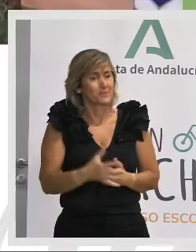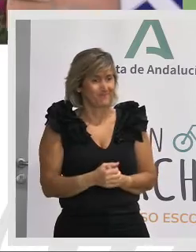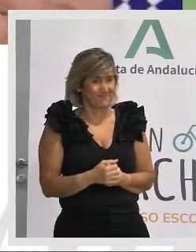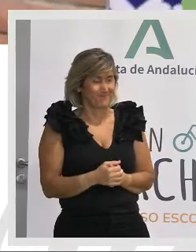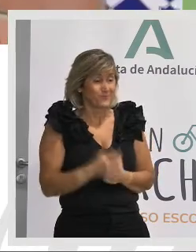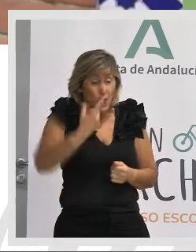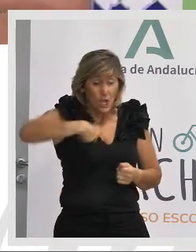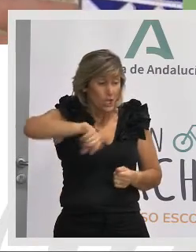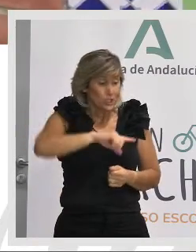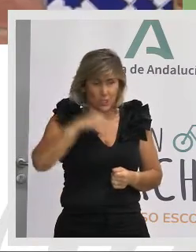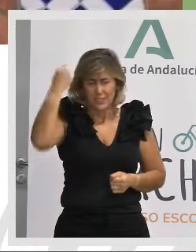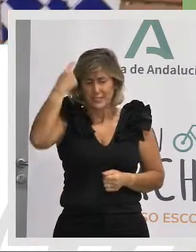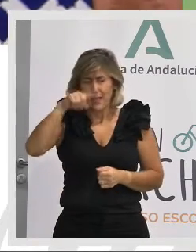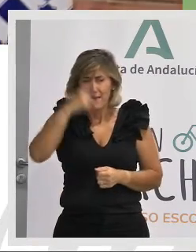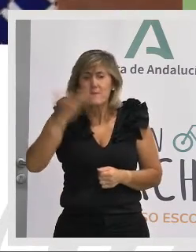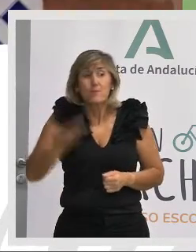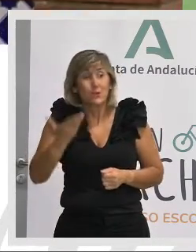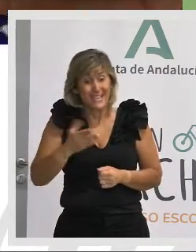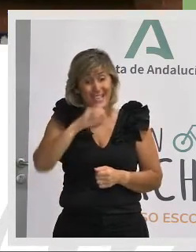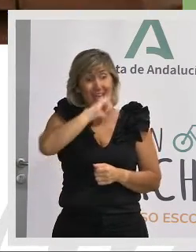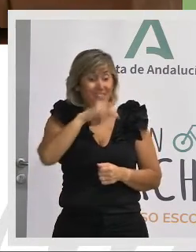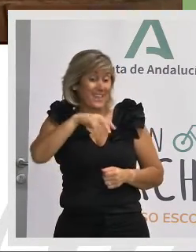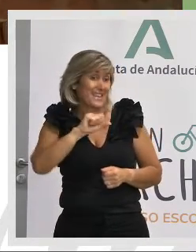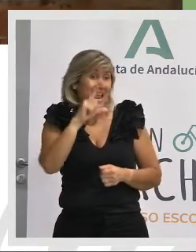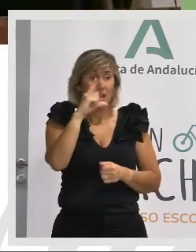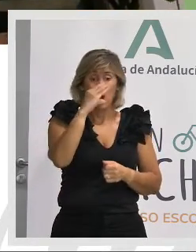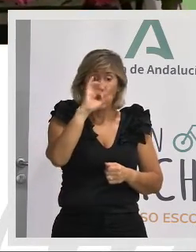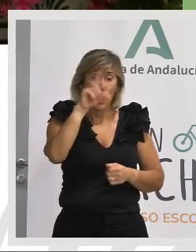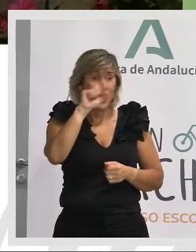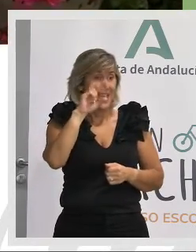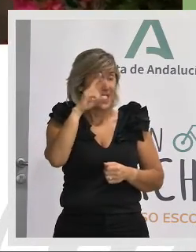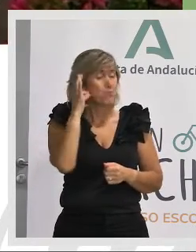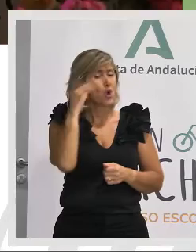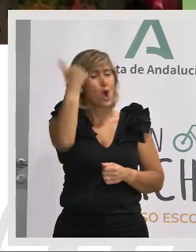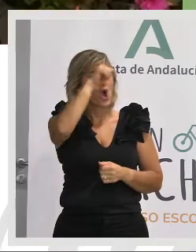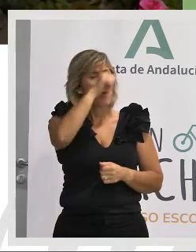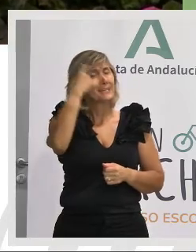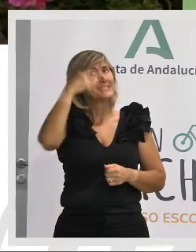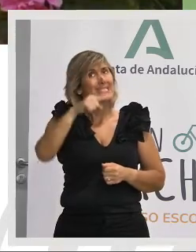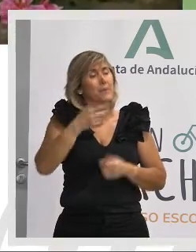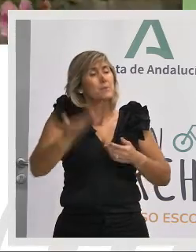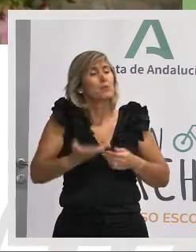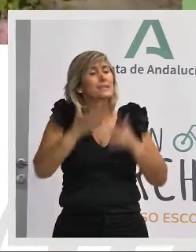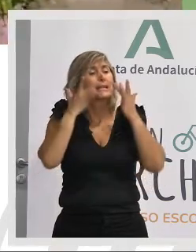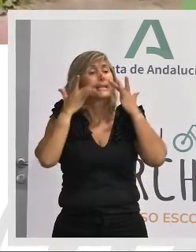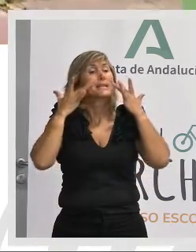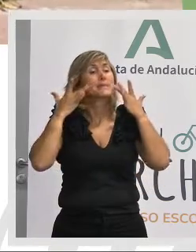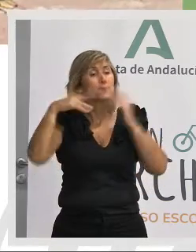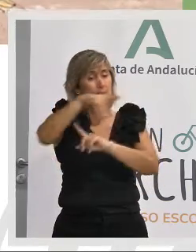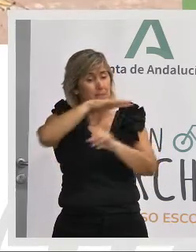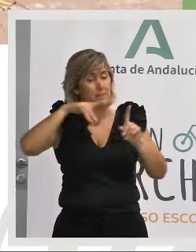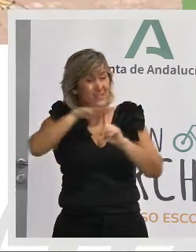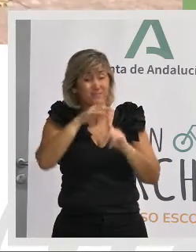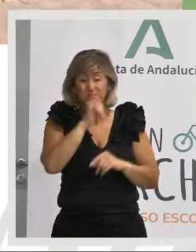Es muy importante que todos los anarcolleros y anarcolleras sepan los beneficios de la movilidad sostenible. En